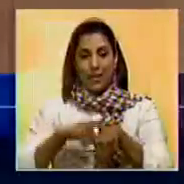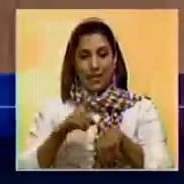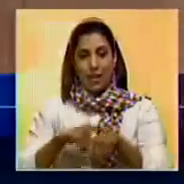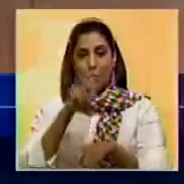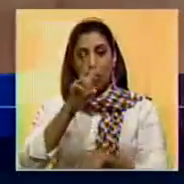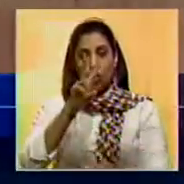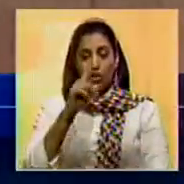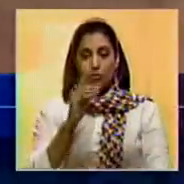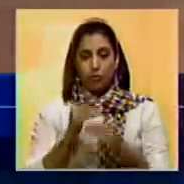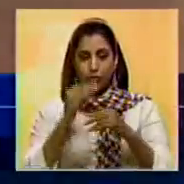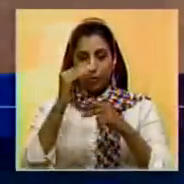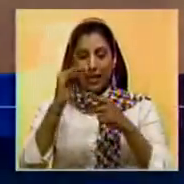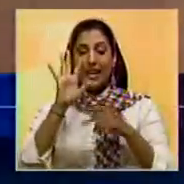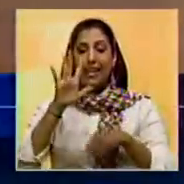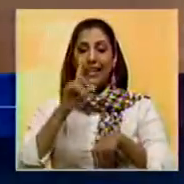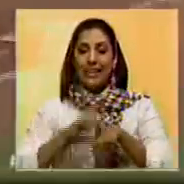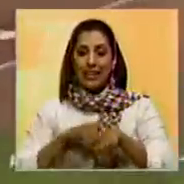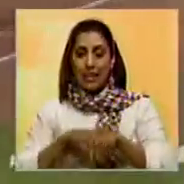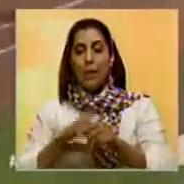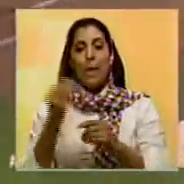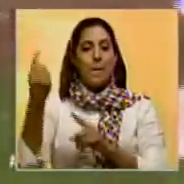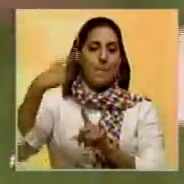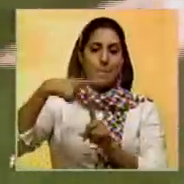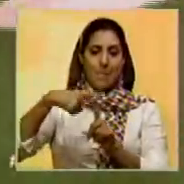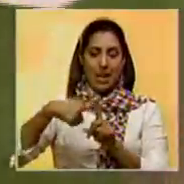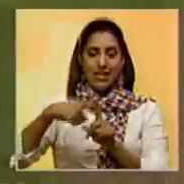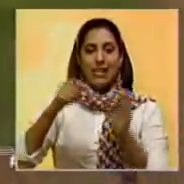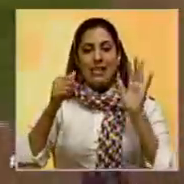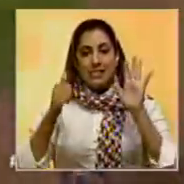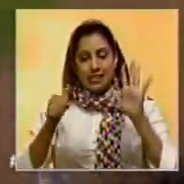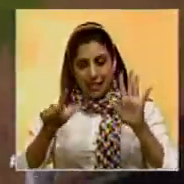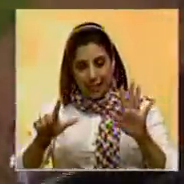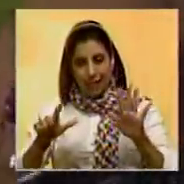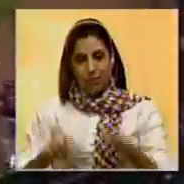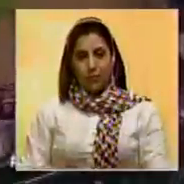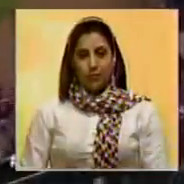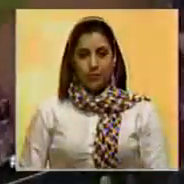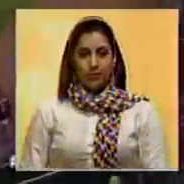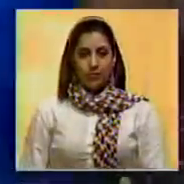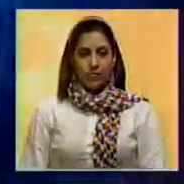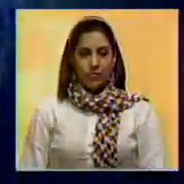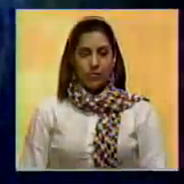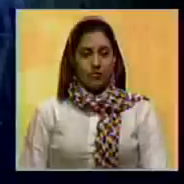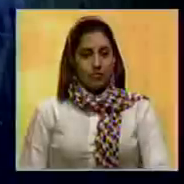con 2 rayitas en el 5º capítulo y más en el 7º.